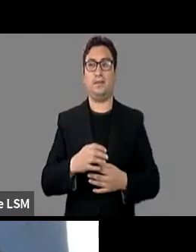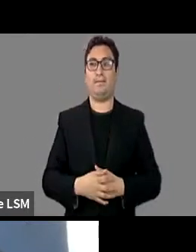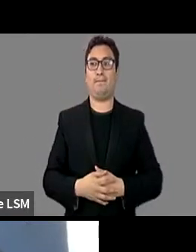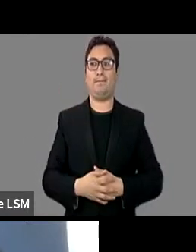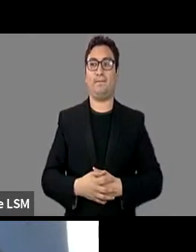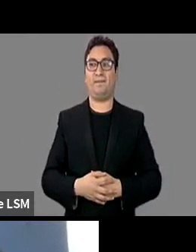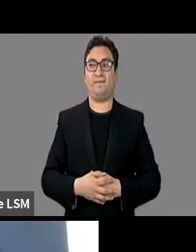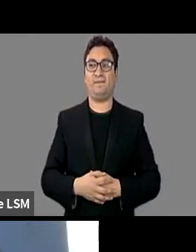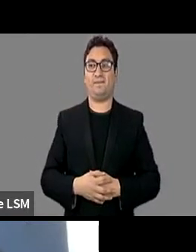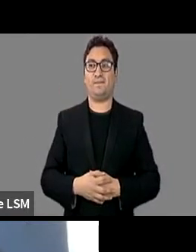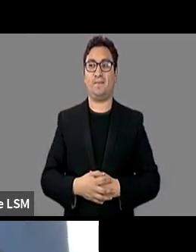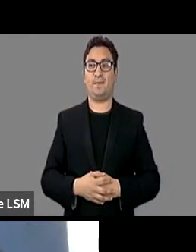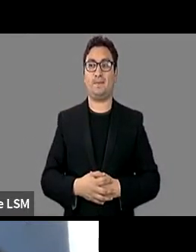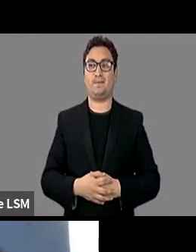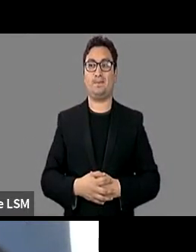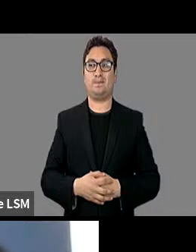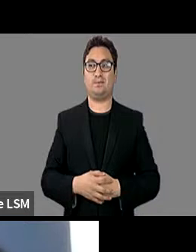Gracias.